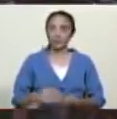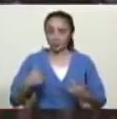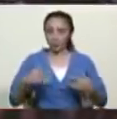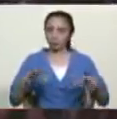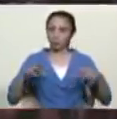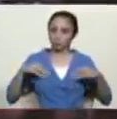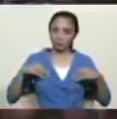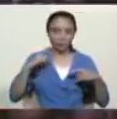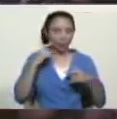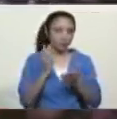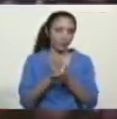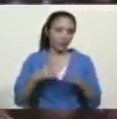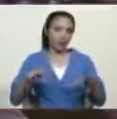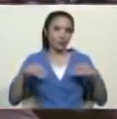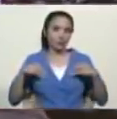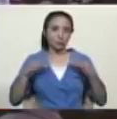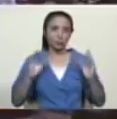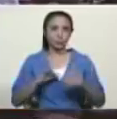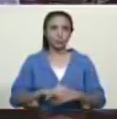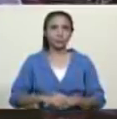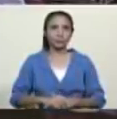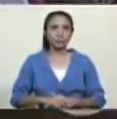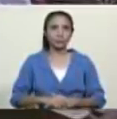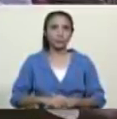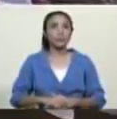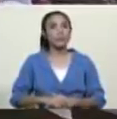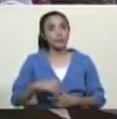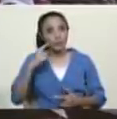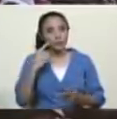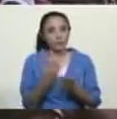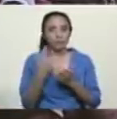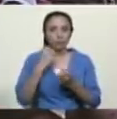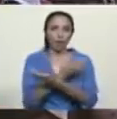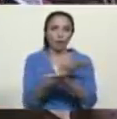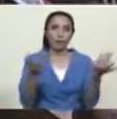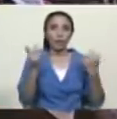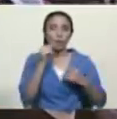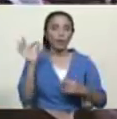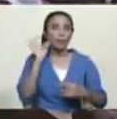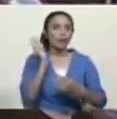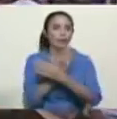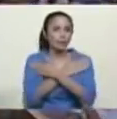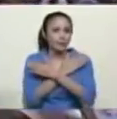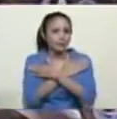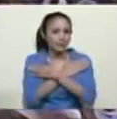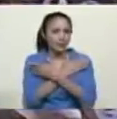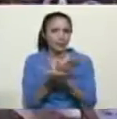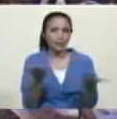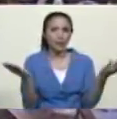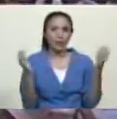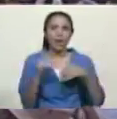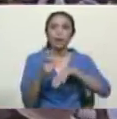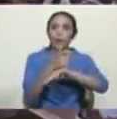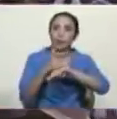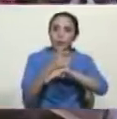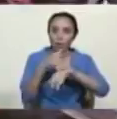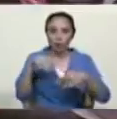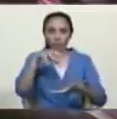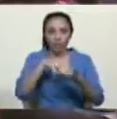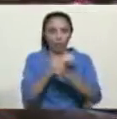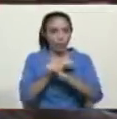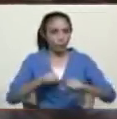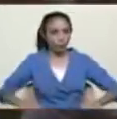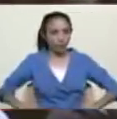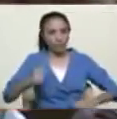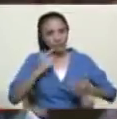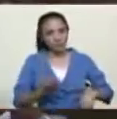como siempre. Miren, hermanos y hermanas, quiero felicitar al hermano gobernador